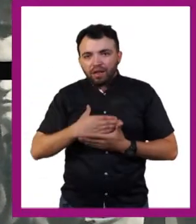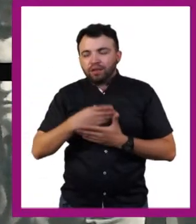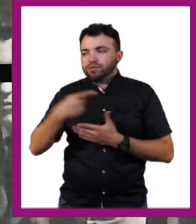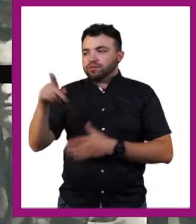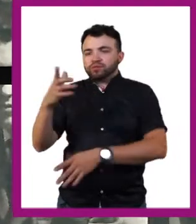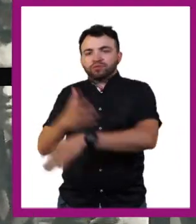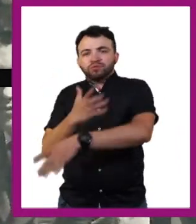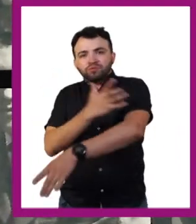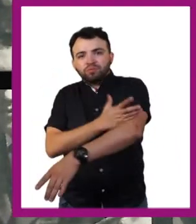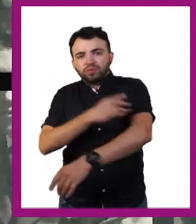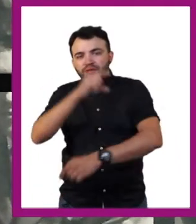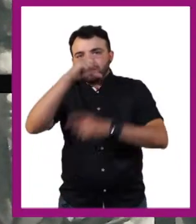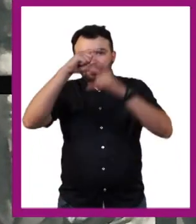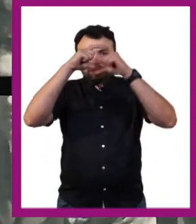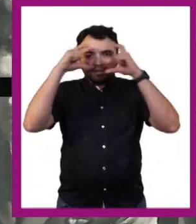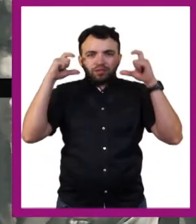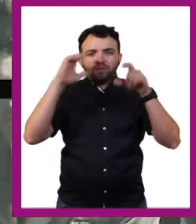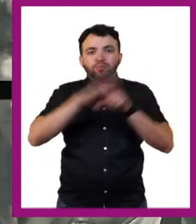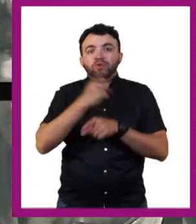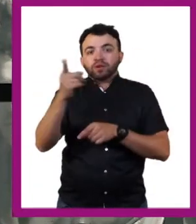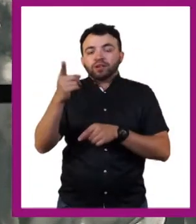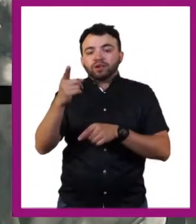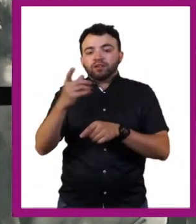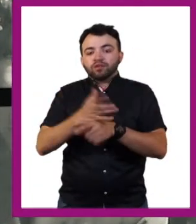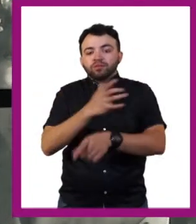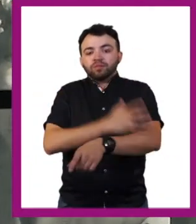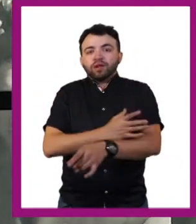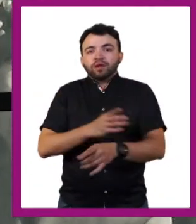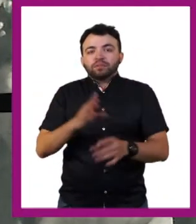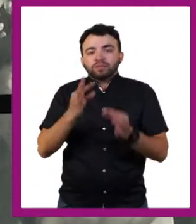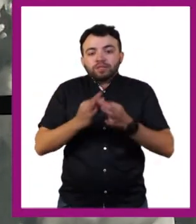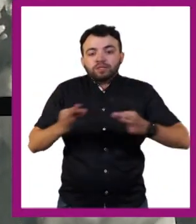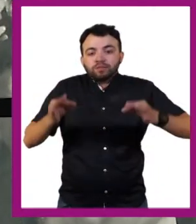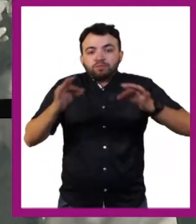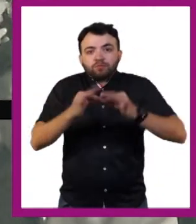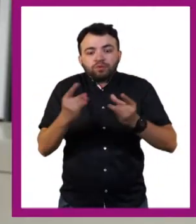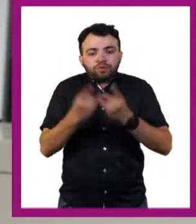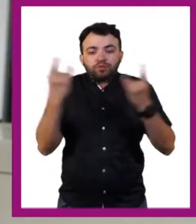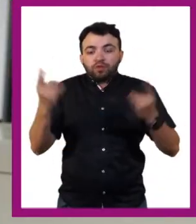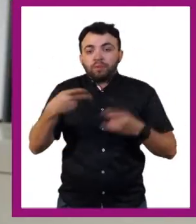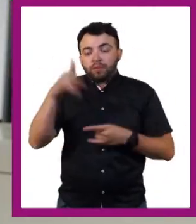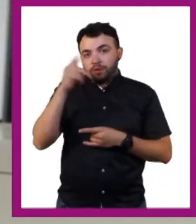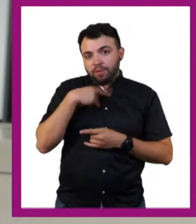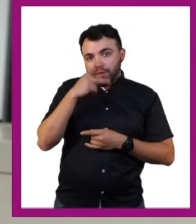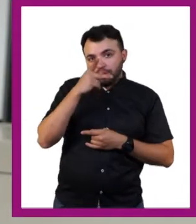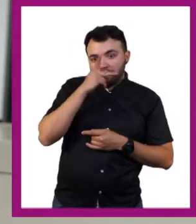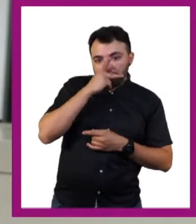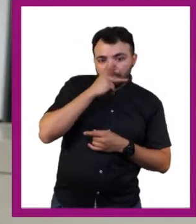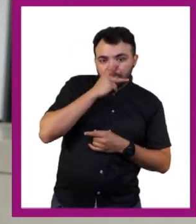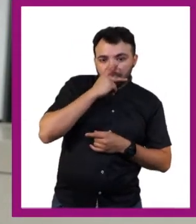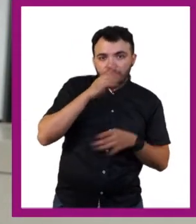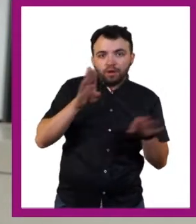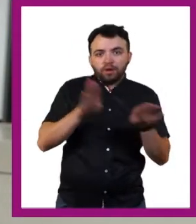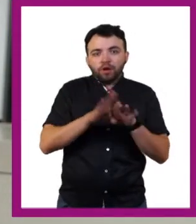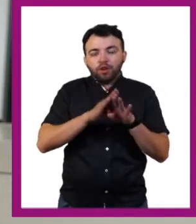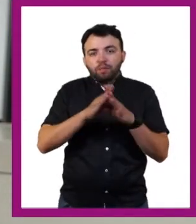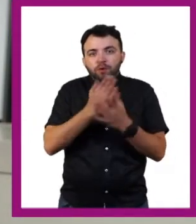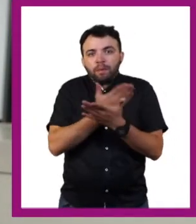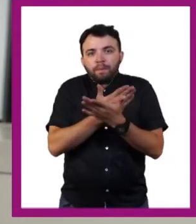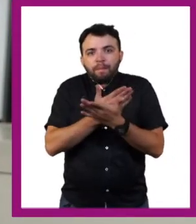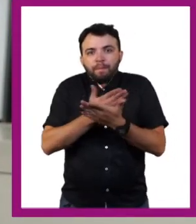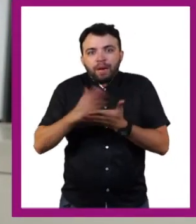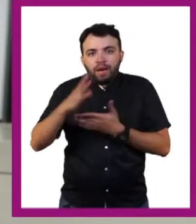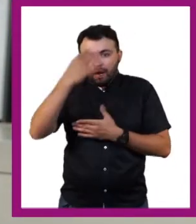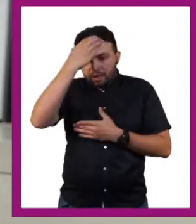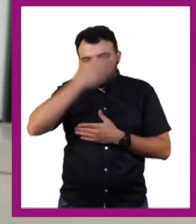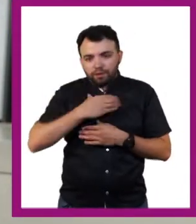a sus compañeros pues con los ojos tapados porque ellos no son importantes, digamos, para la historia, pero él completamente blanco, es como que se está desvaneciendo